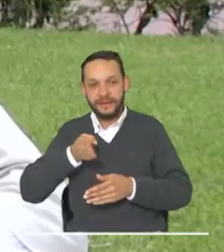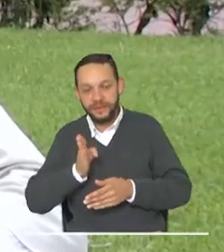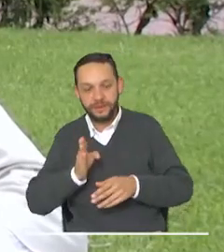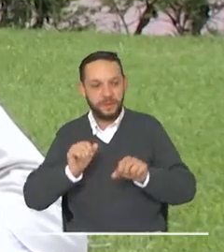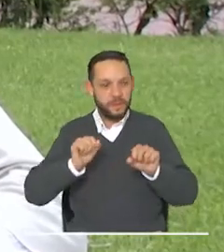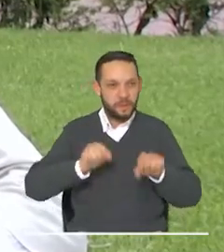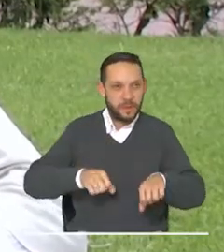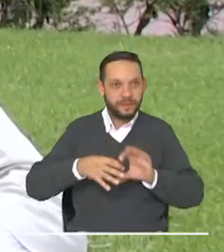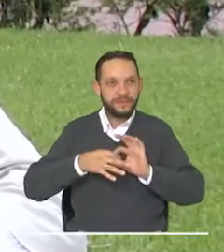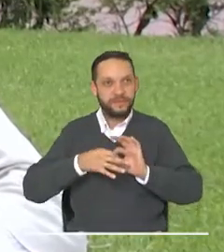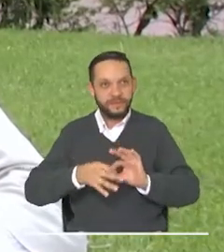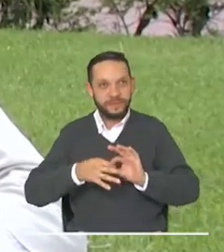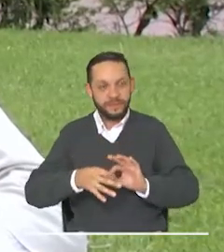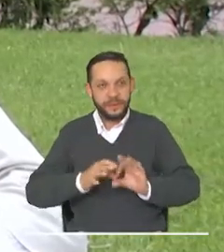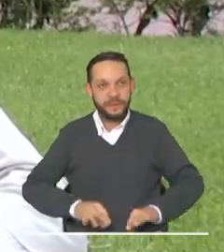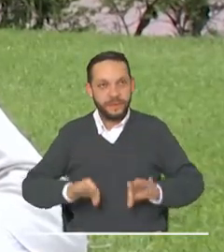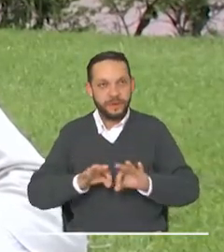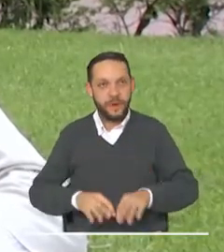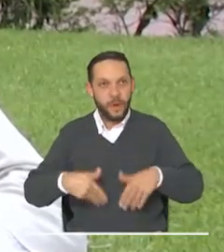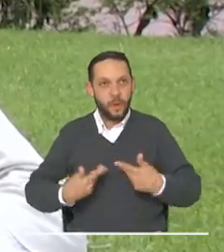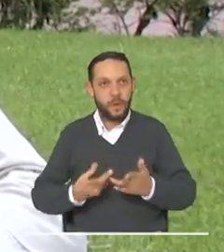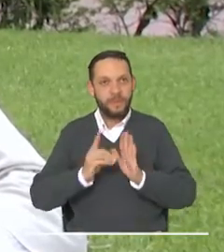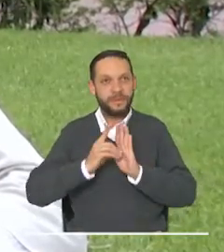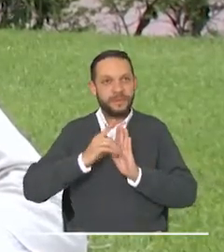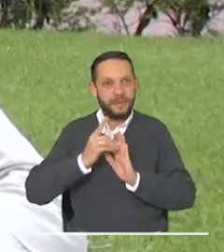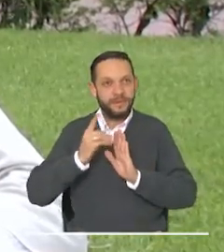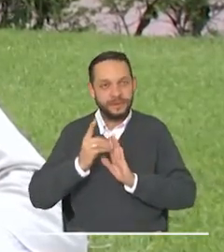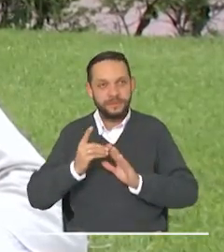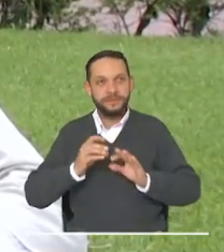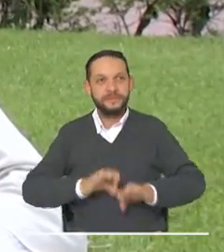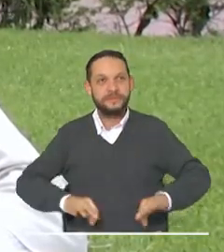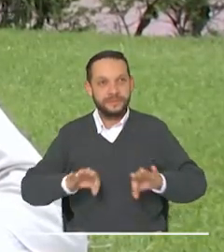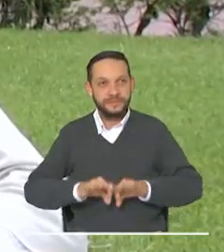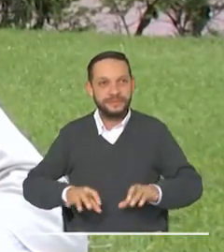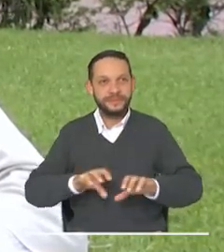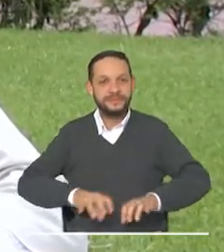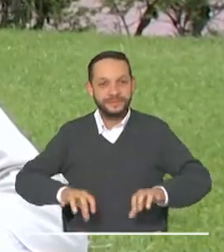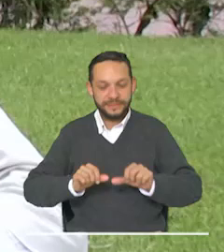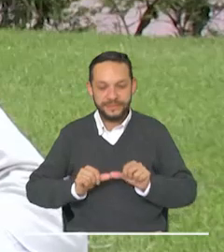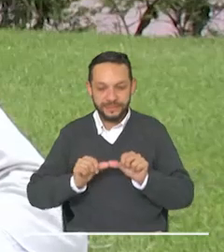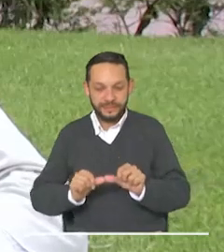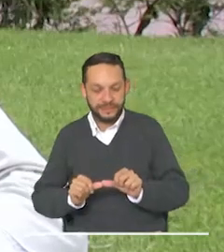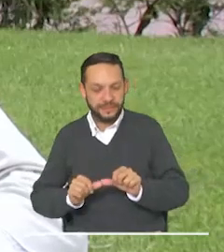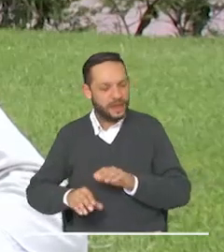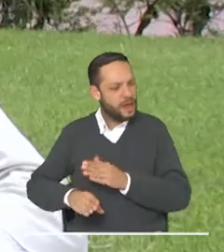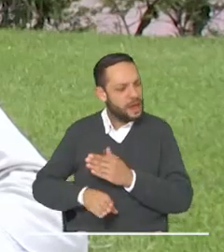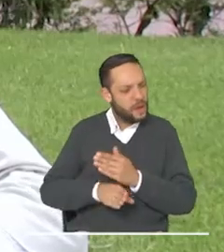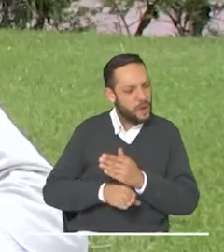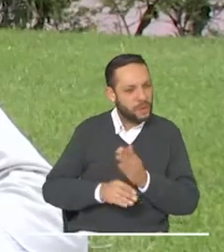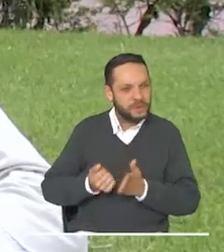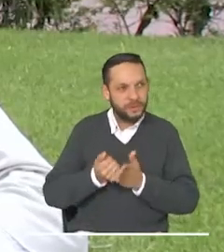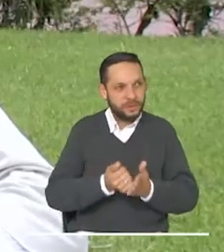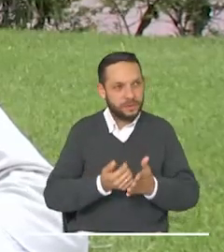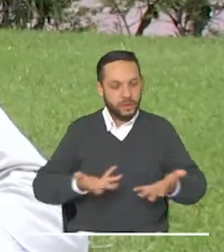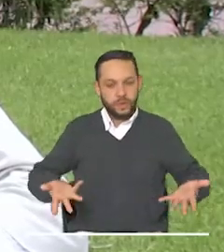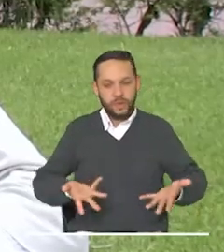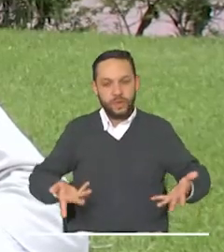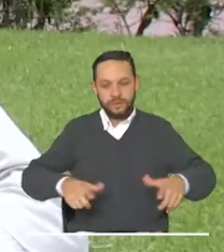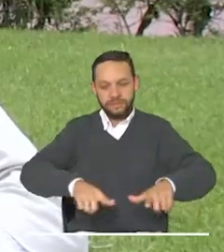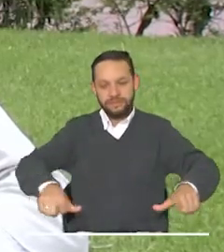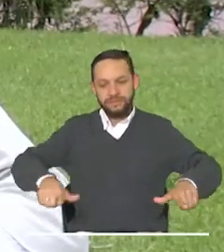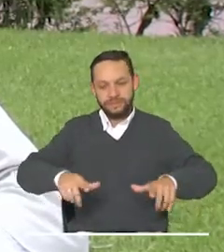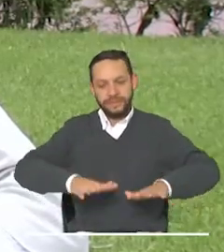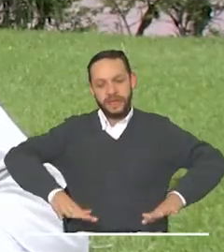posibilidades que nos da para desarrollar los diferentes programas de nuestros parques de la salud Este es un campus terapéutico